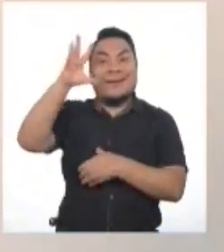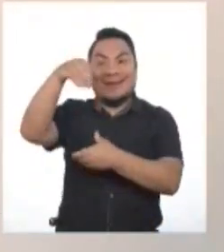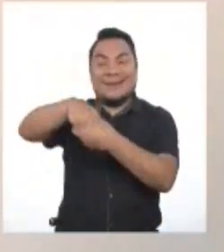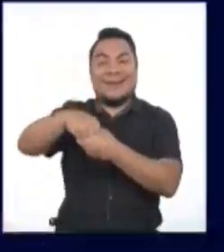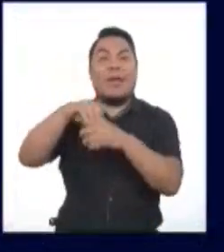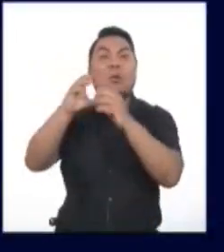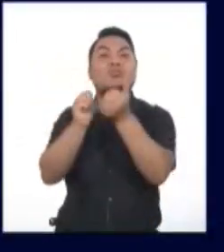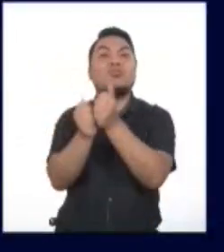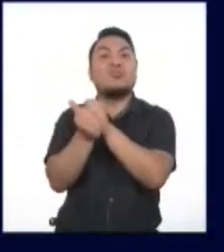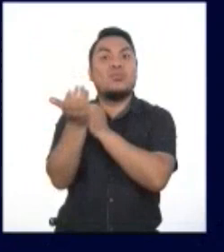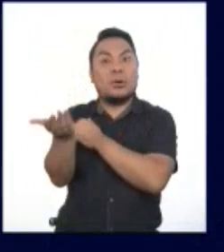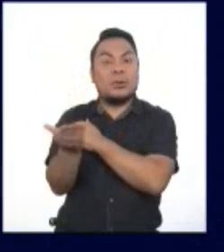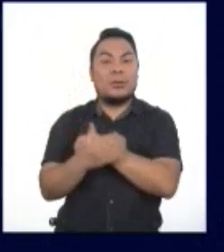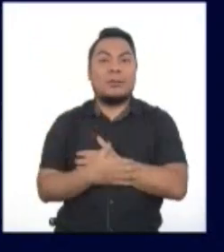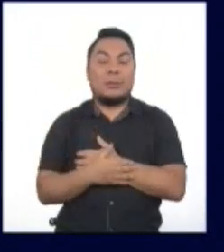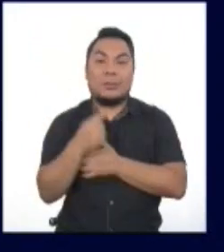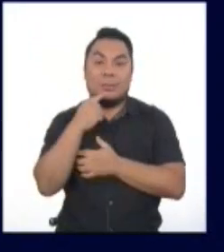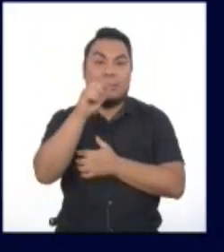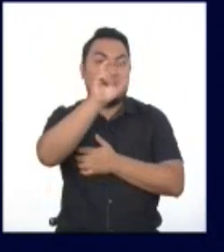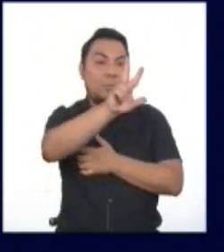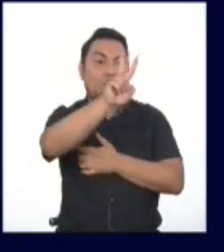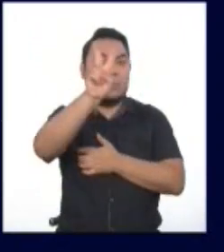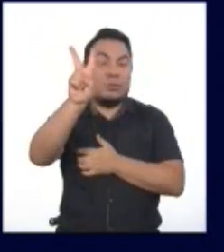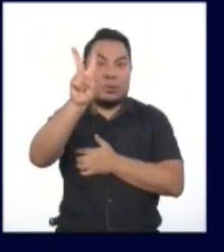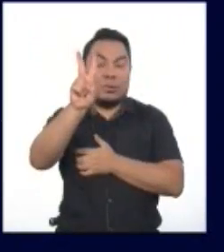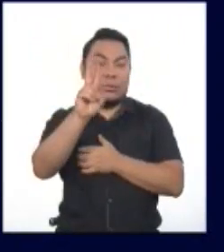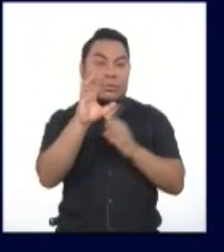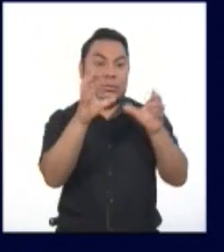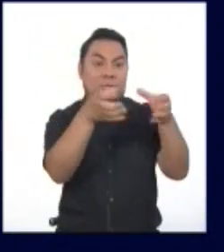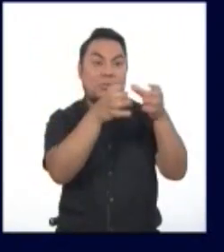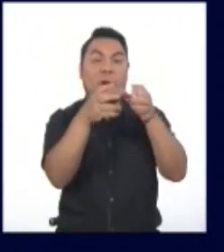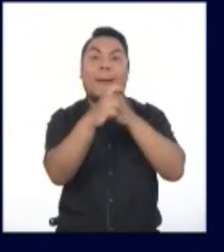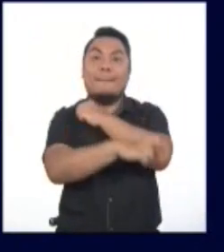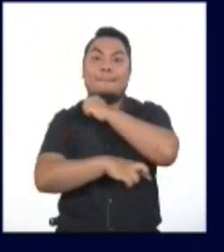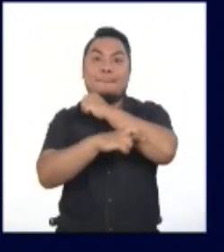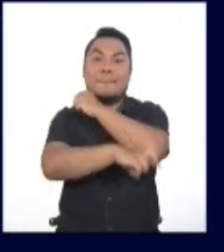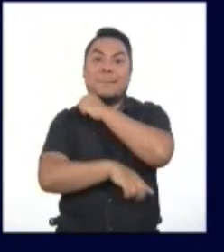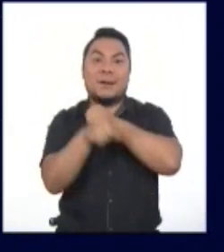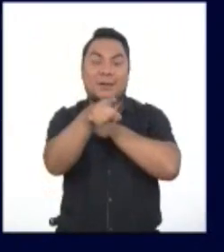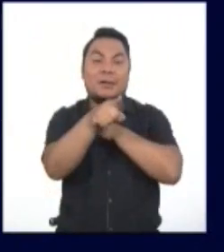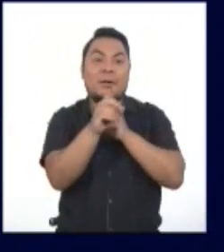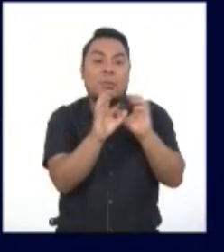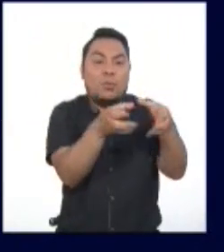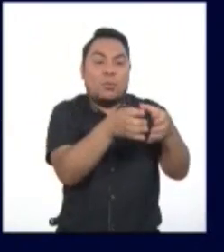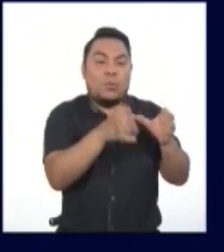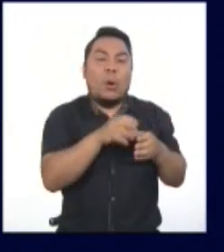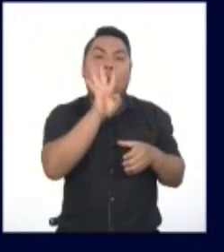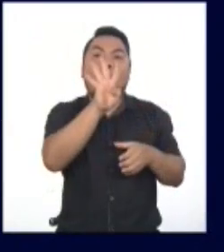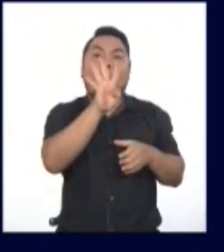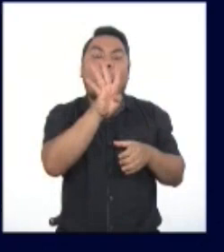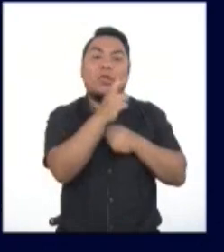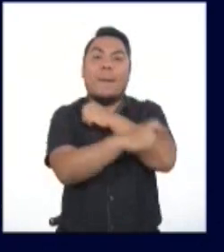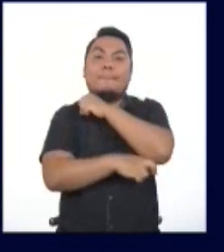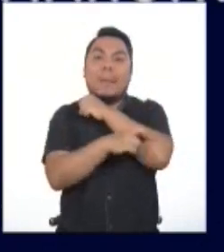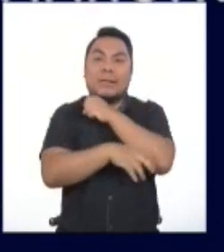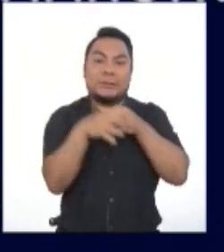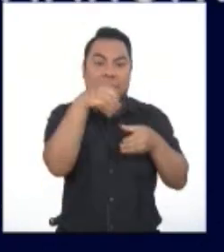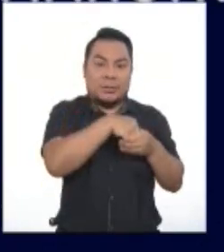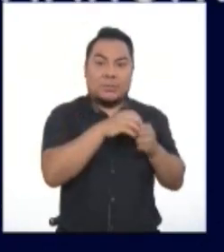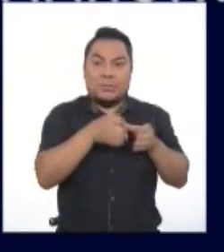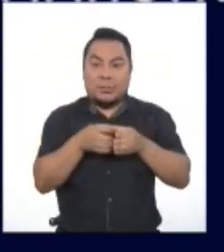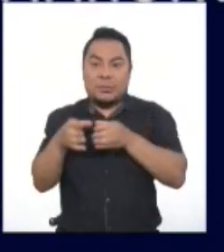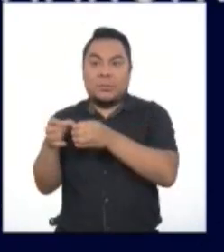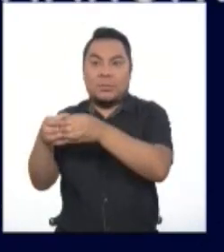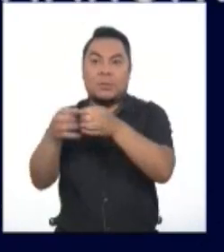Mundial. Si las 32 selecciones se dividieron en grupos de 4 equipos cada uno,